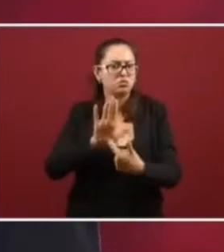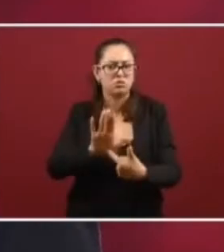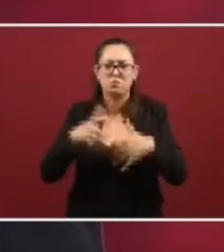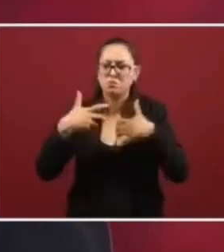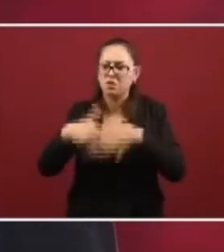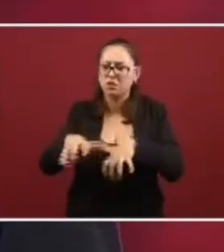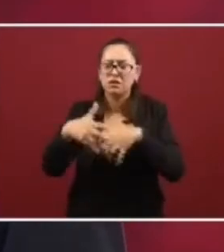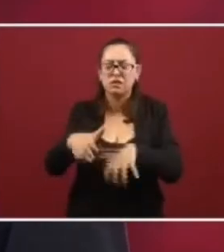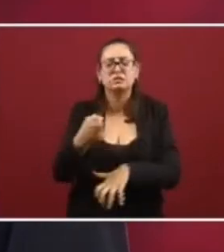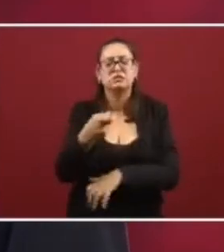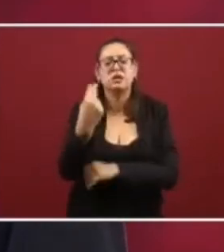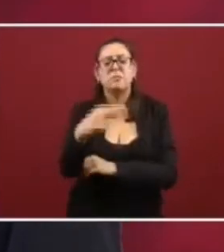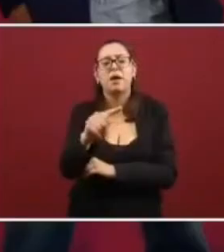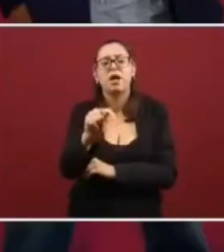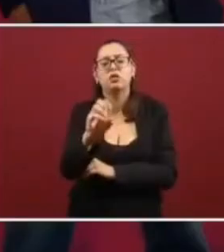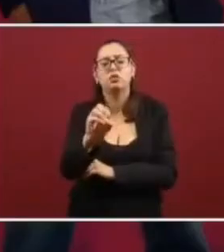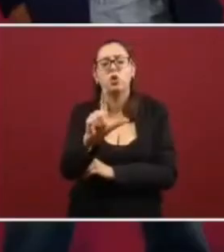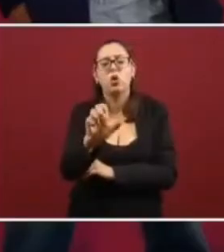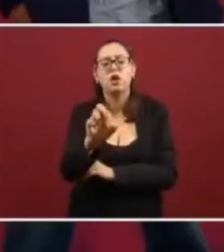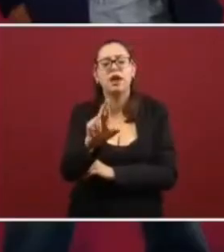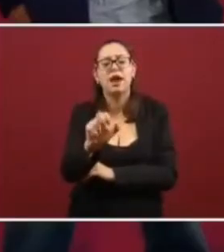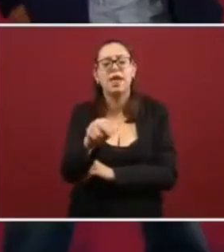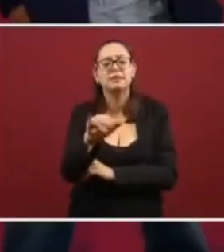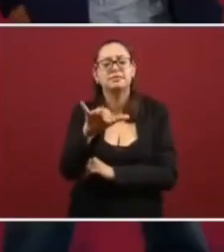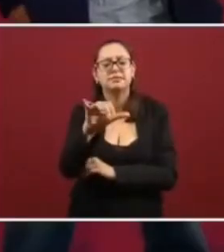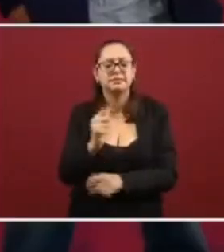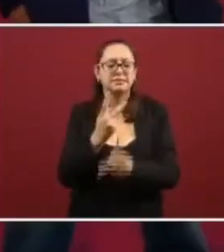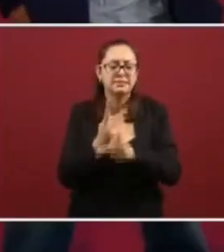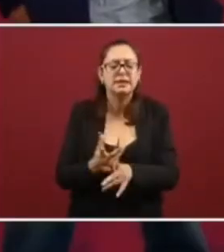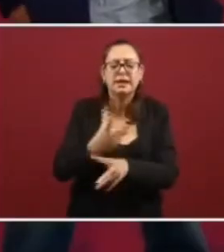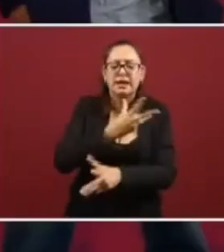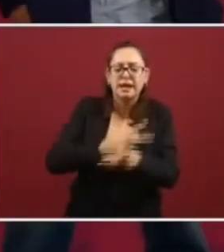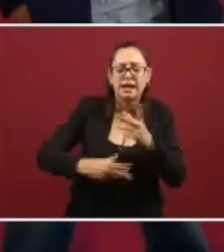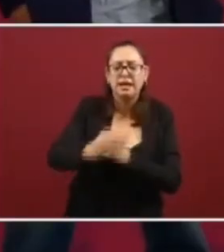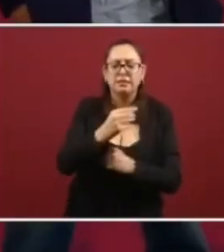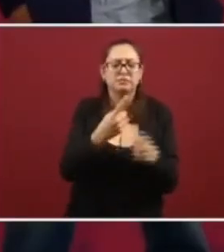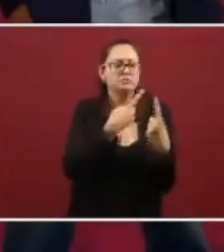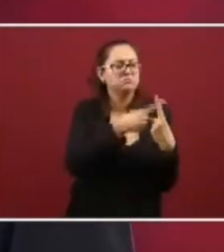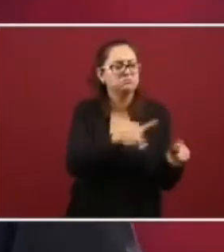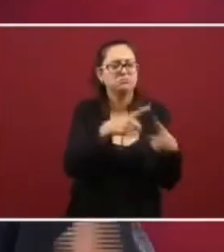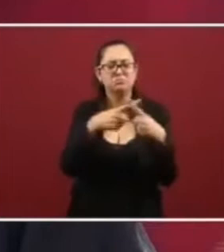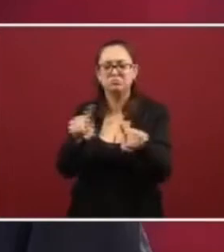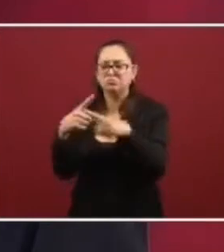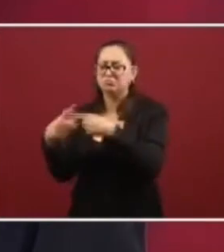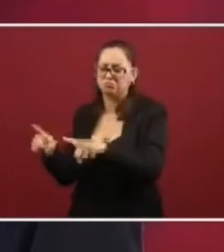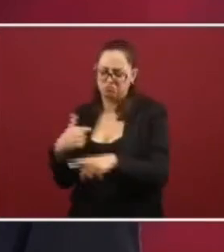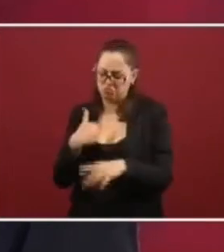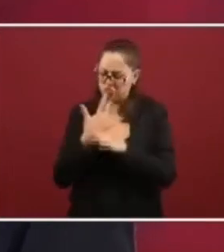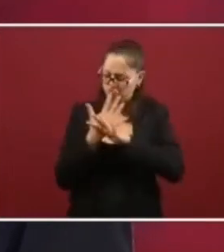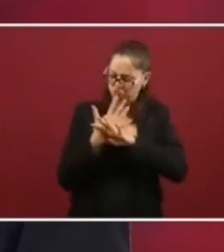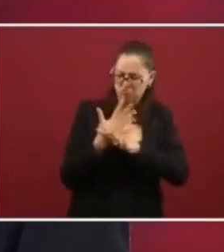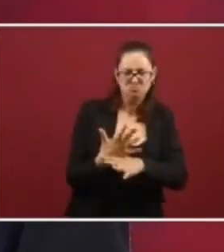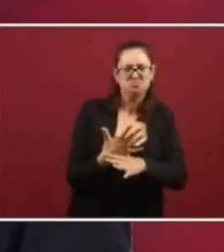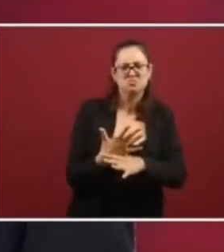es la tolerancia, esa es la diversidad. ¿Qué dije y sostengo?